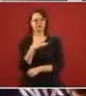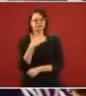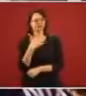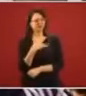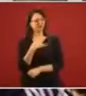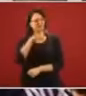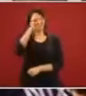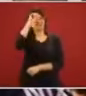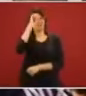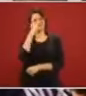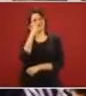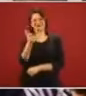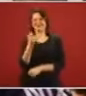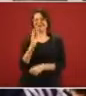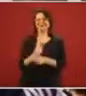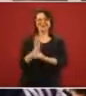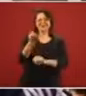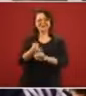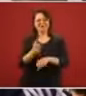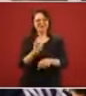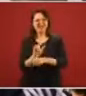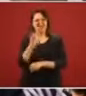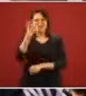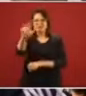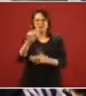avión. Pues sí,